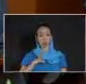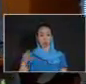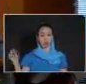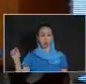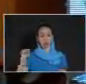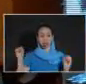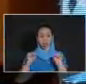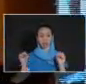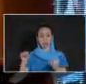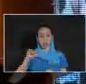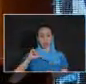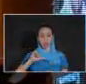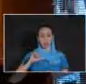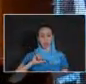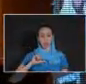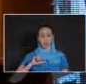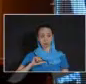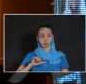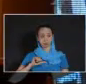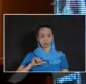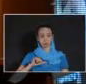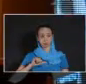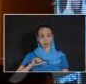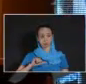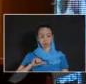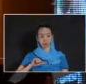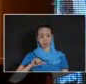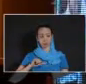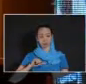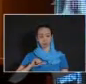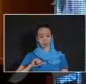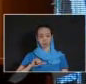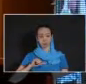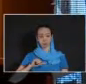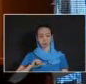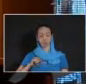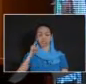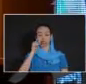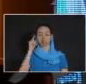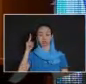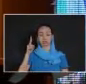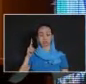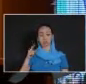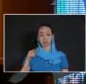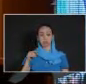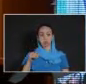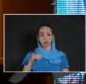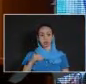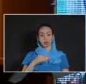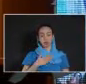Entonces, yo quisiera que oráramos por él.